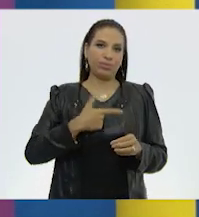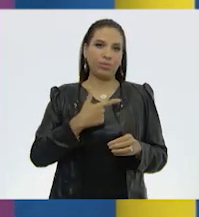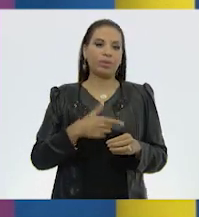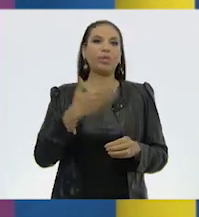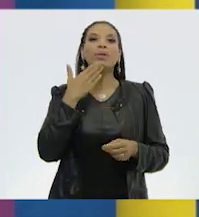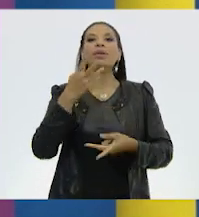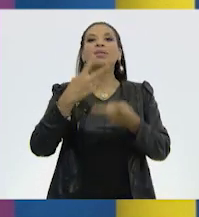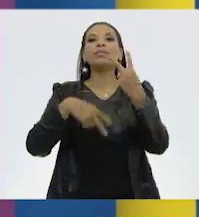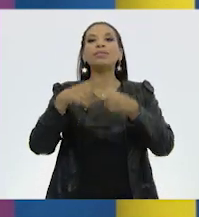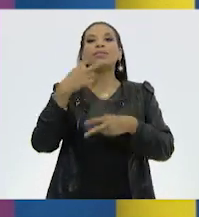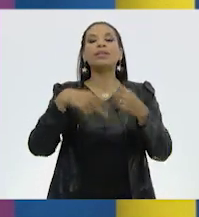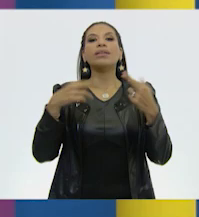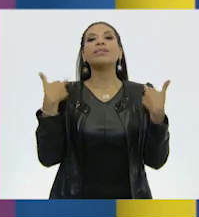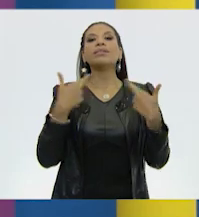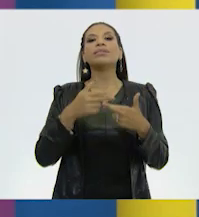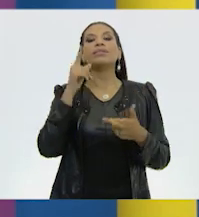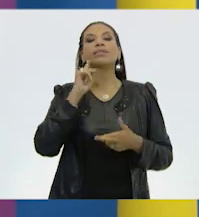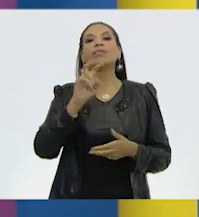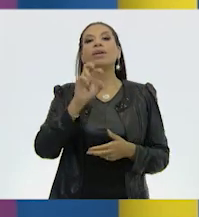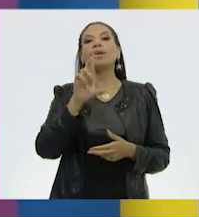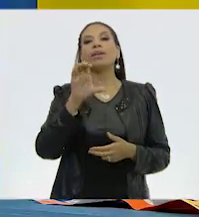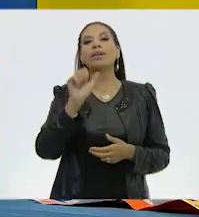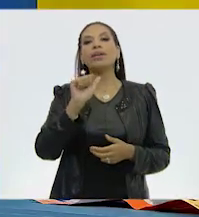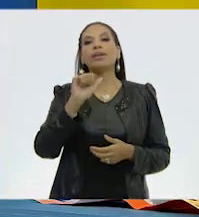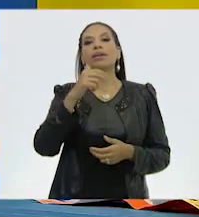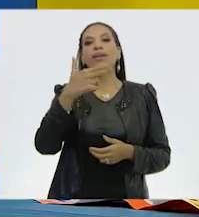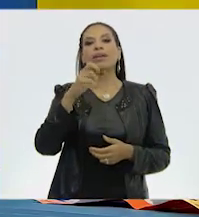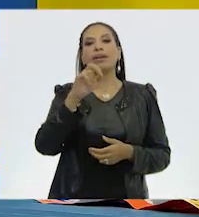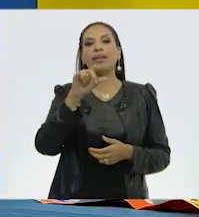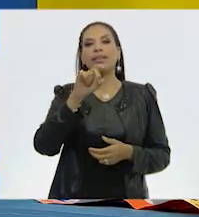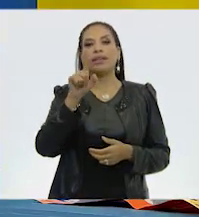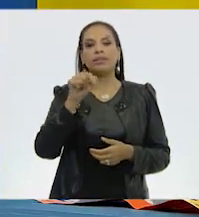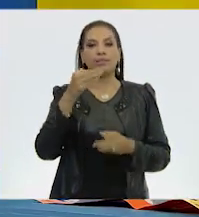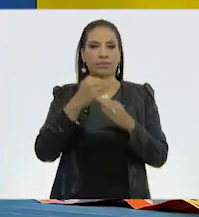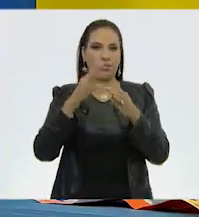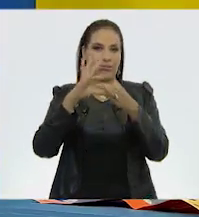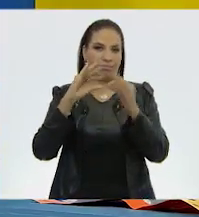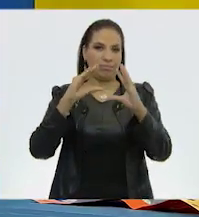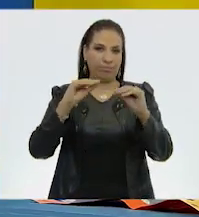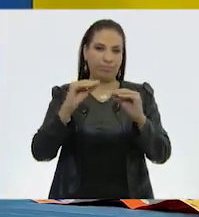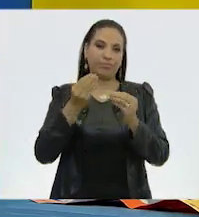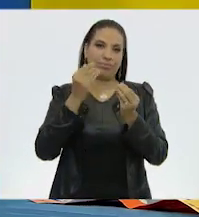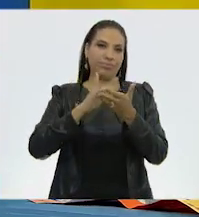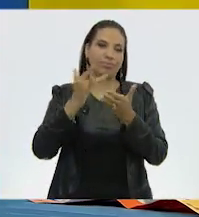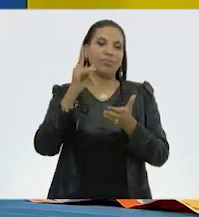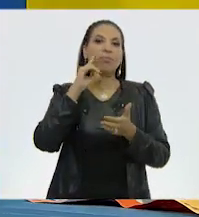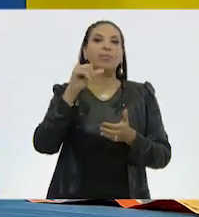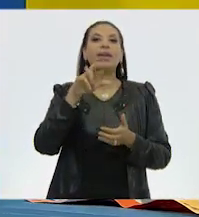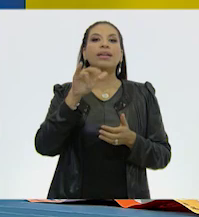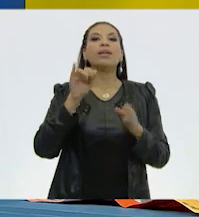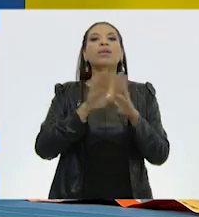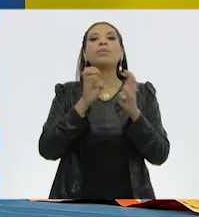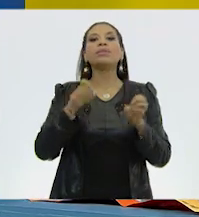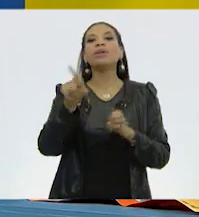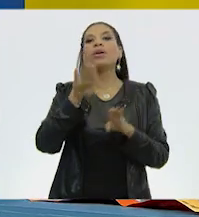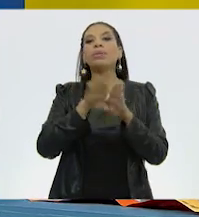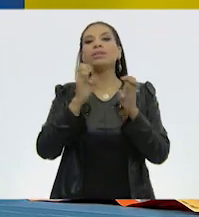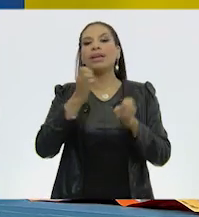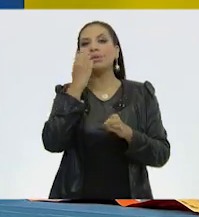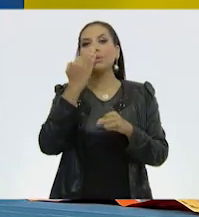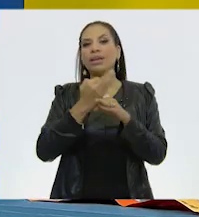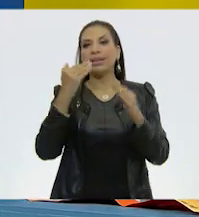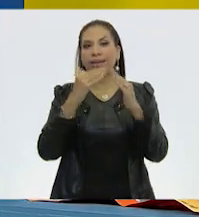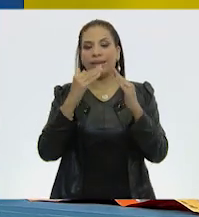darle la bienvenida a la maestra Verónica Hernández a esta que es su sesión. Bienvenida. Muchas gracias, María. ¿Cómo estás? ¿Cómo están los estudiantes en